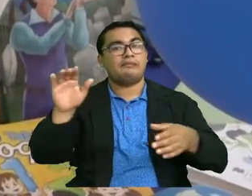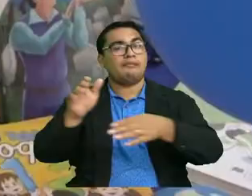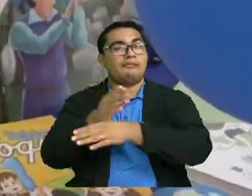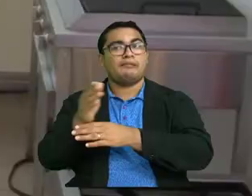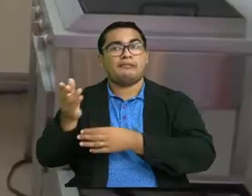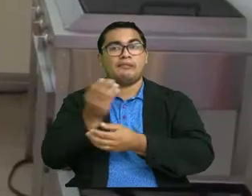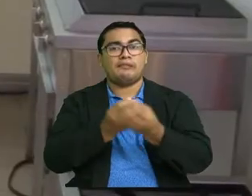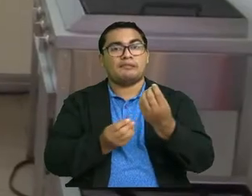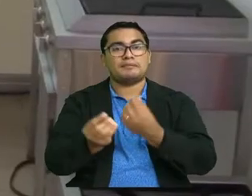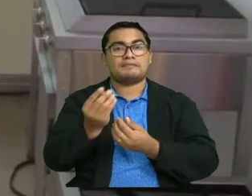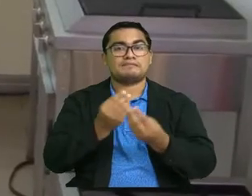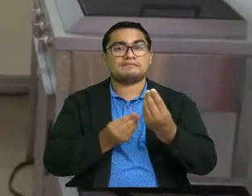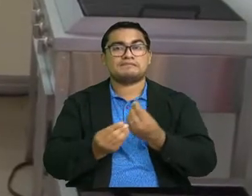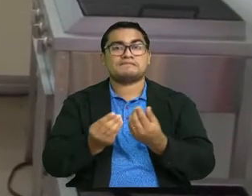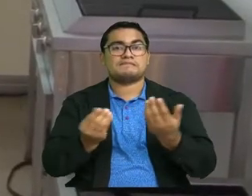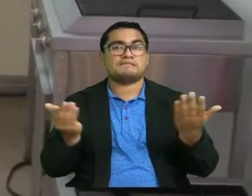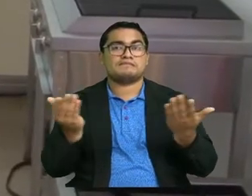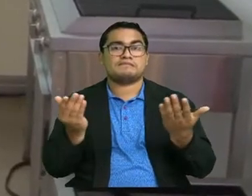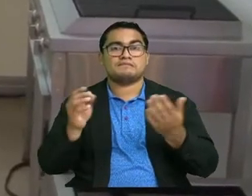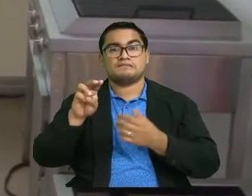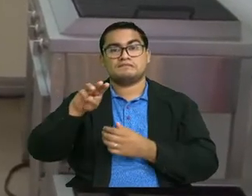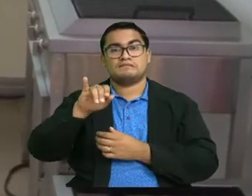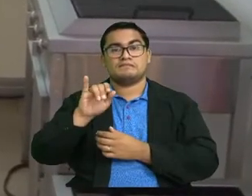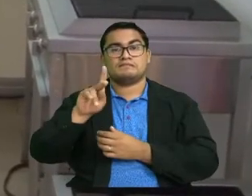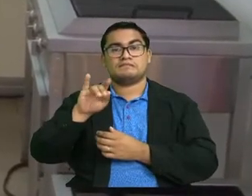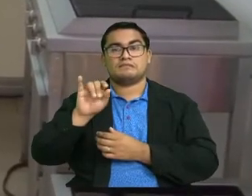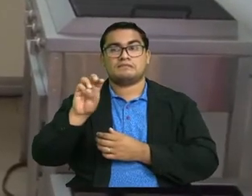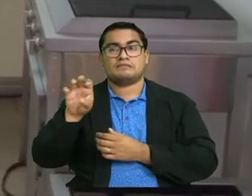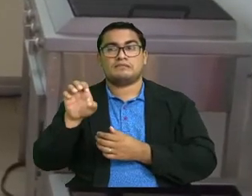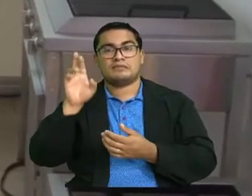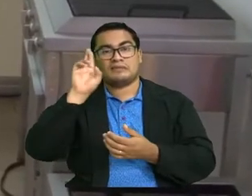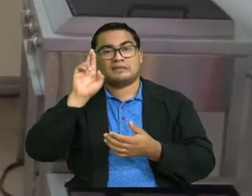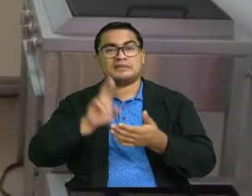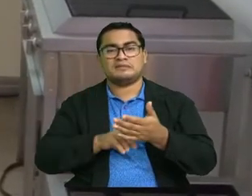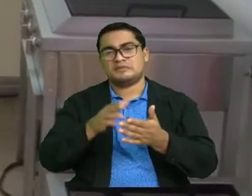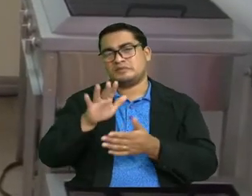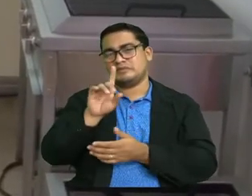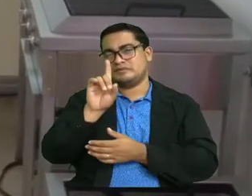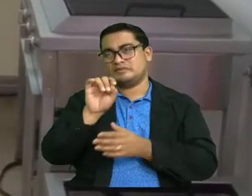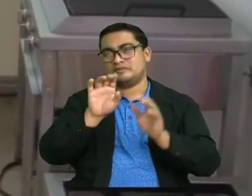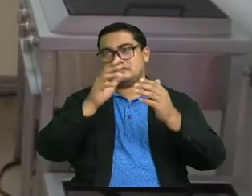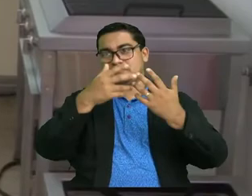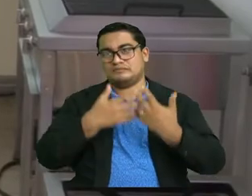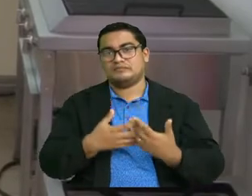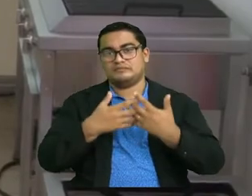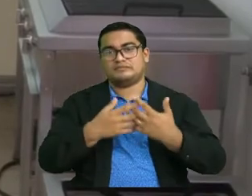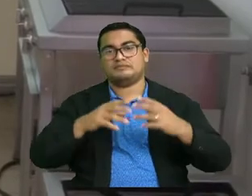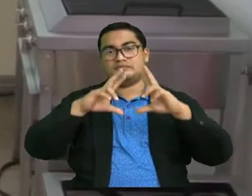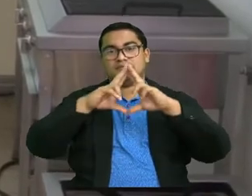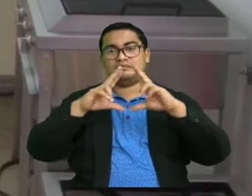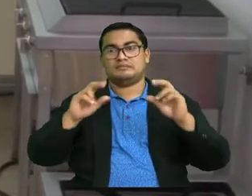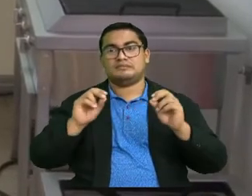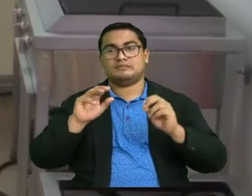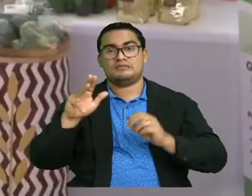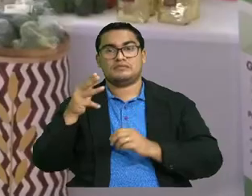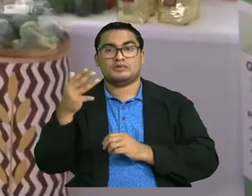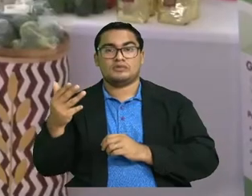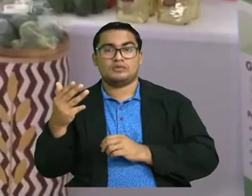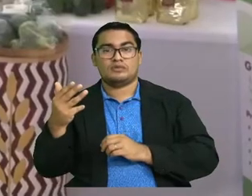economía, basado en las MIPYMES. Recordemos que de 10 empresas en Nicaragua, 9 son